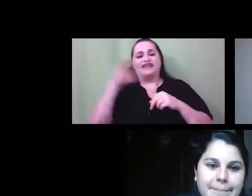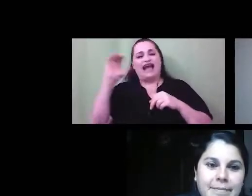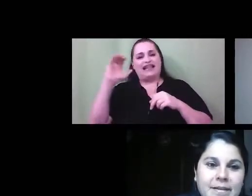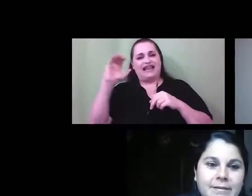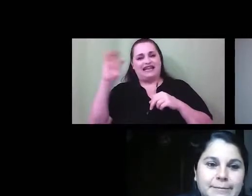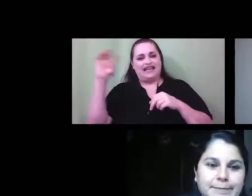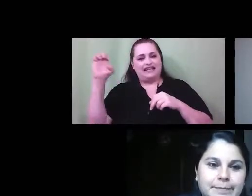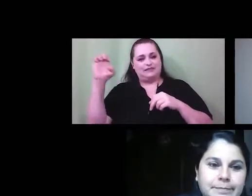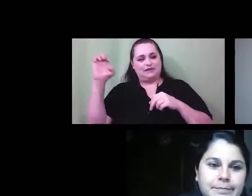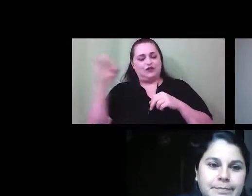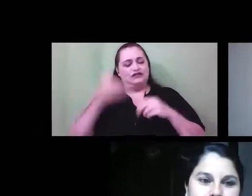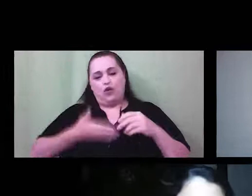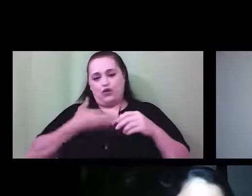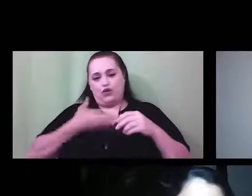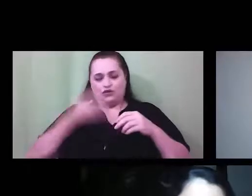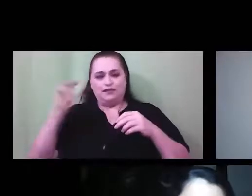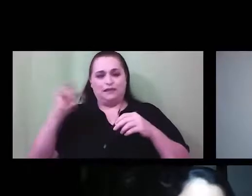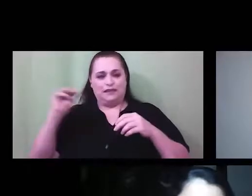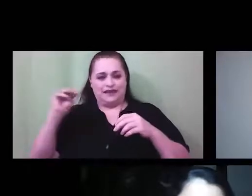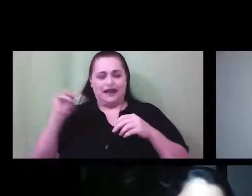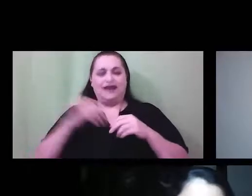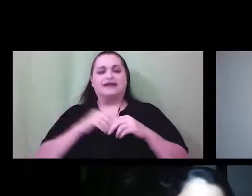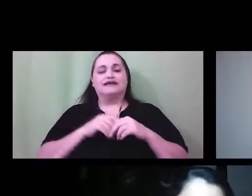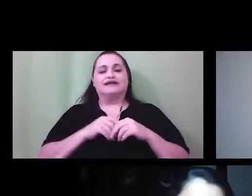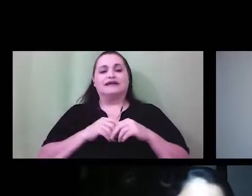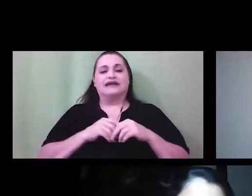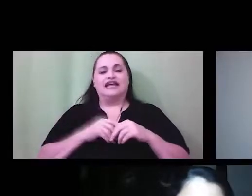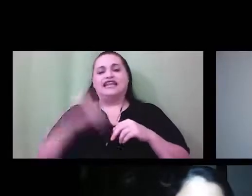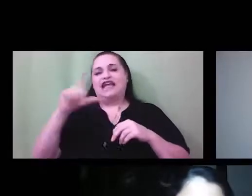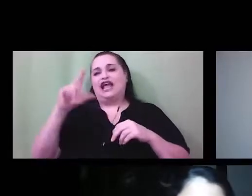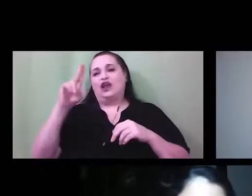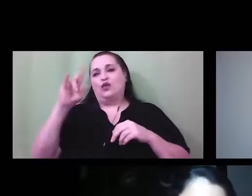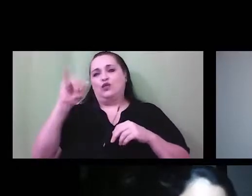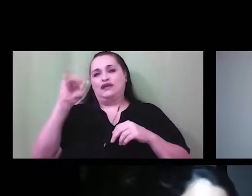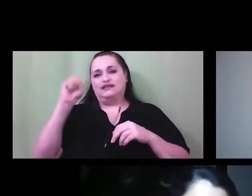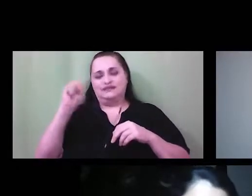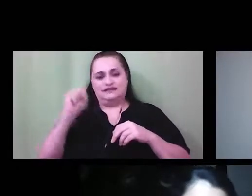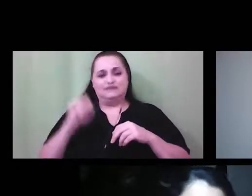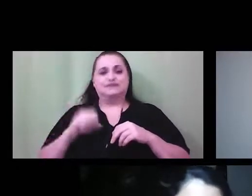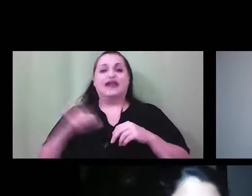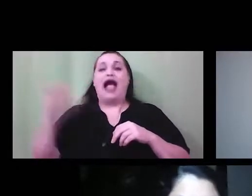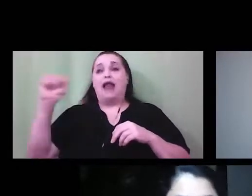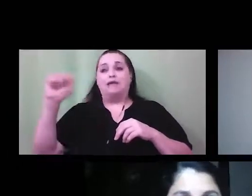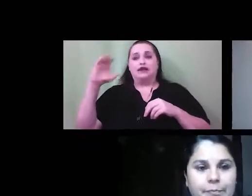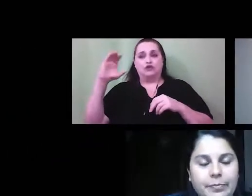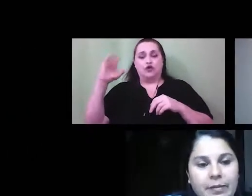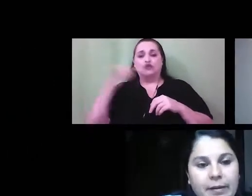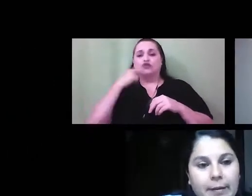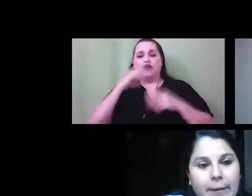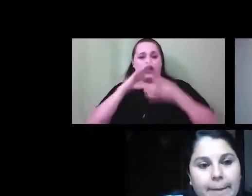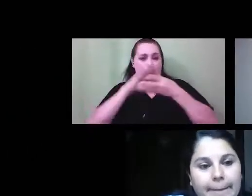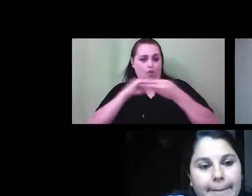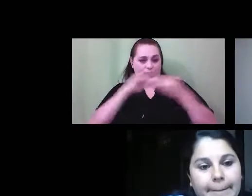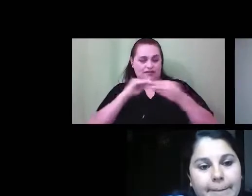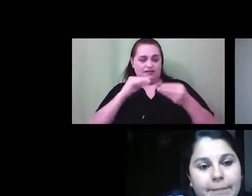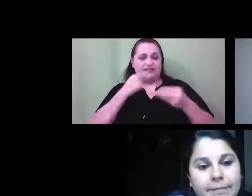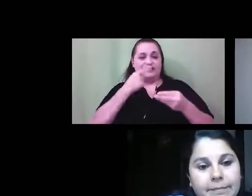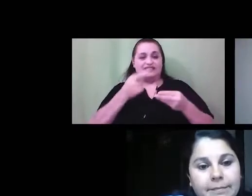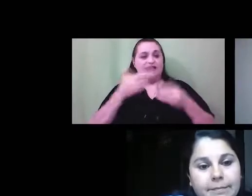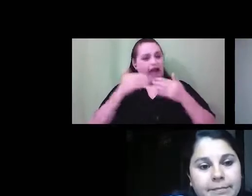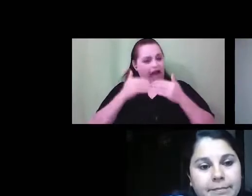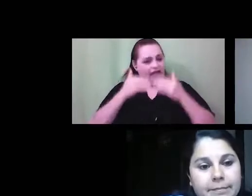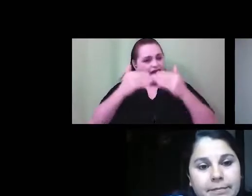Espinosa, muy orgullosa de Mariana y de Luis. Alberto Coto hace un comentario que dice,